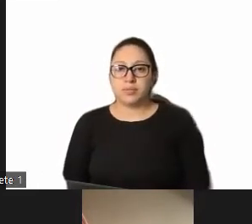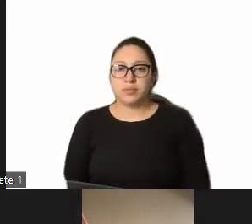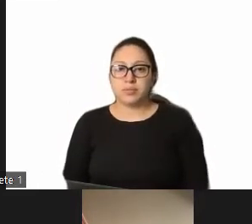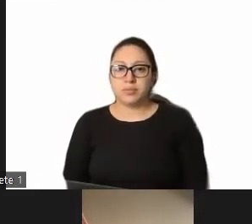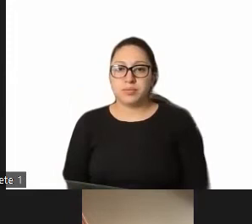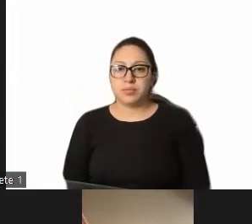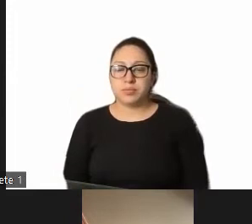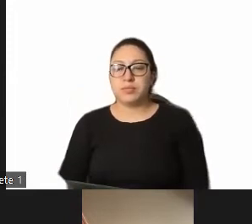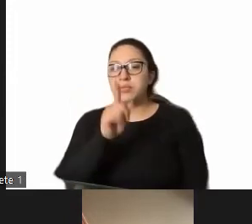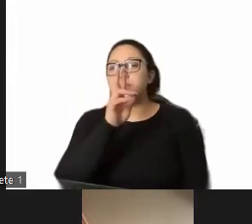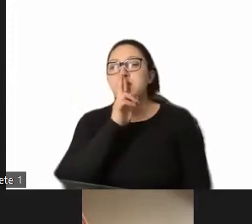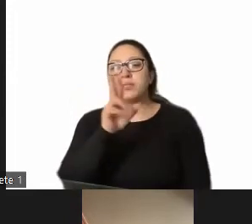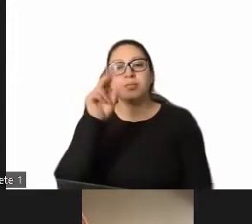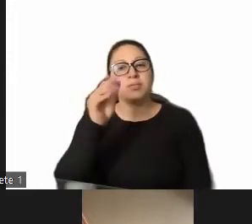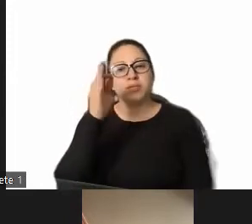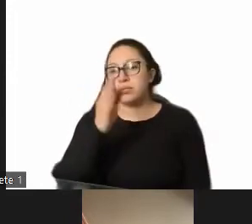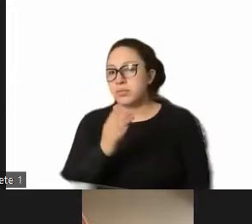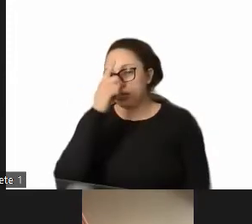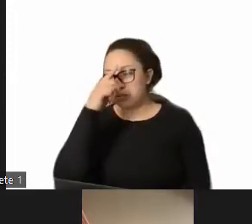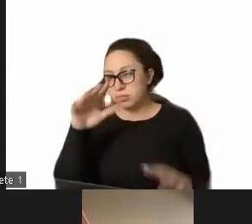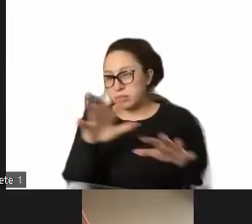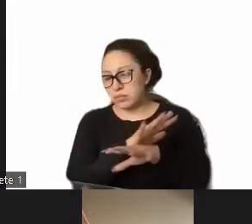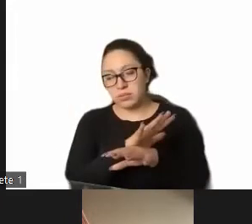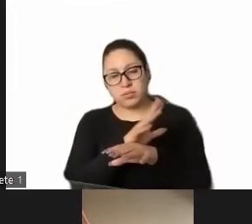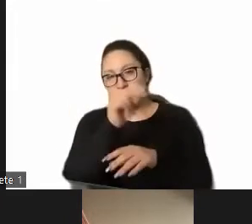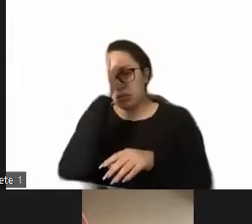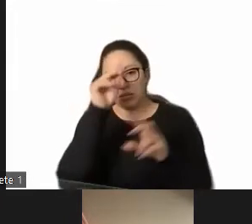En contra de la modificación del orden del día.